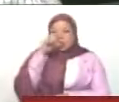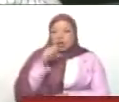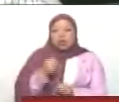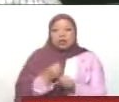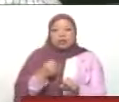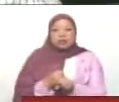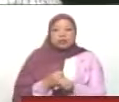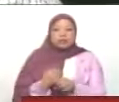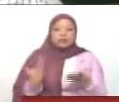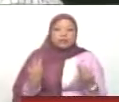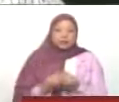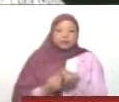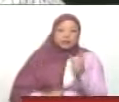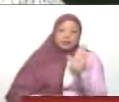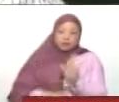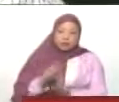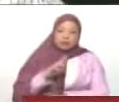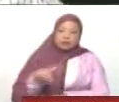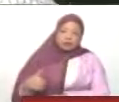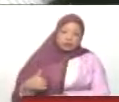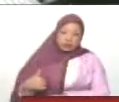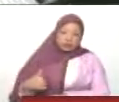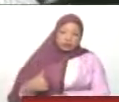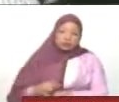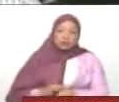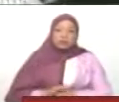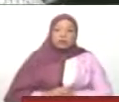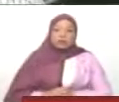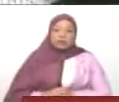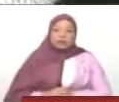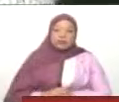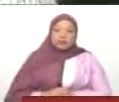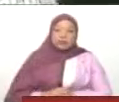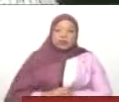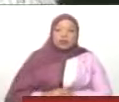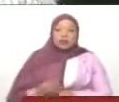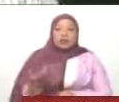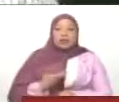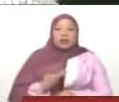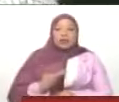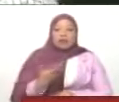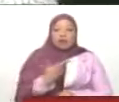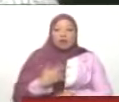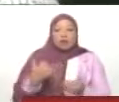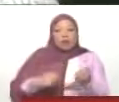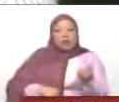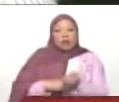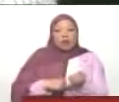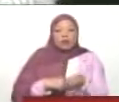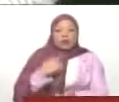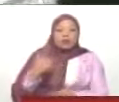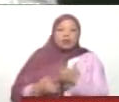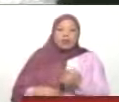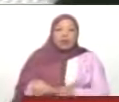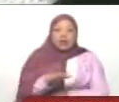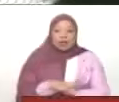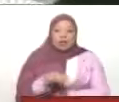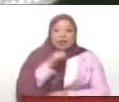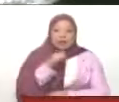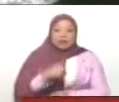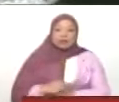muchísimos años, con o sin apoyo, porque es así. Y si de repente el alcalde del momento no los apoya, ellos agarran y